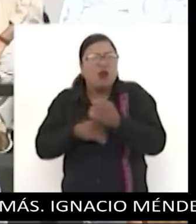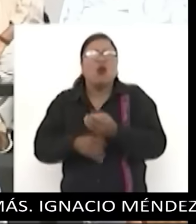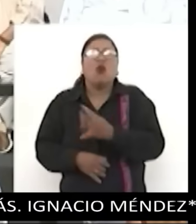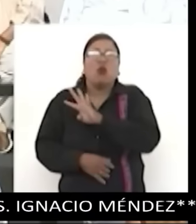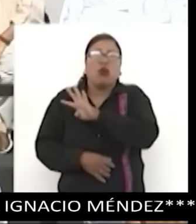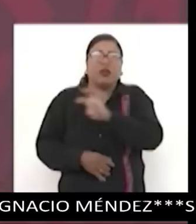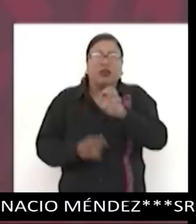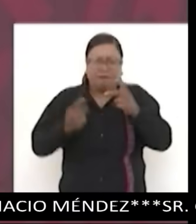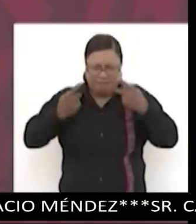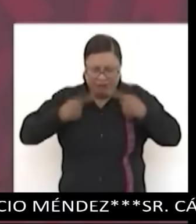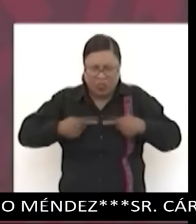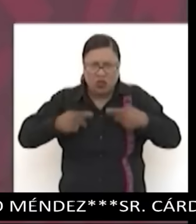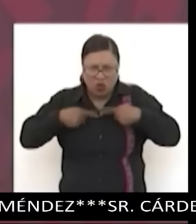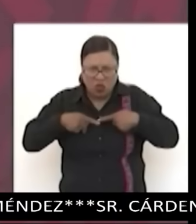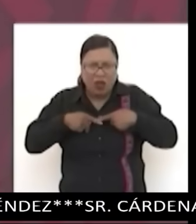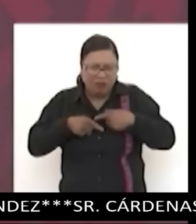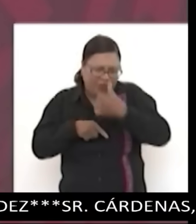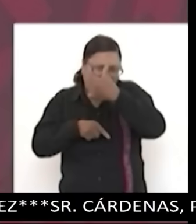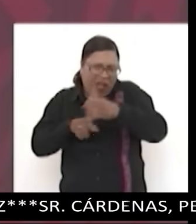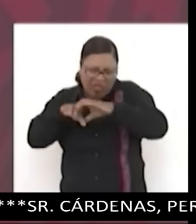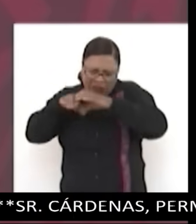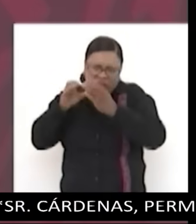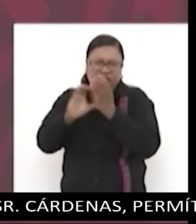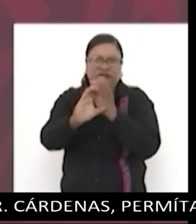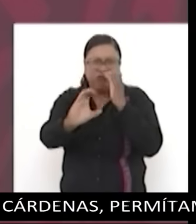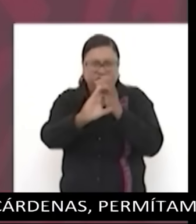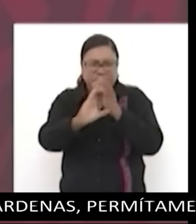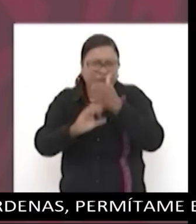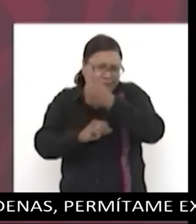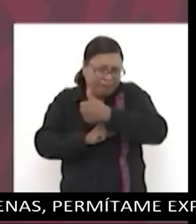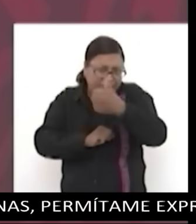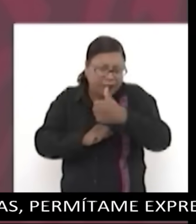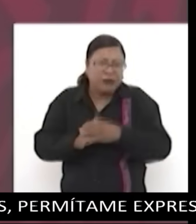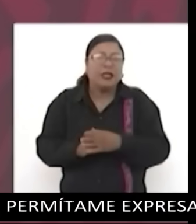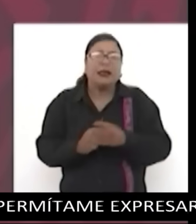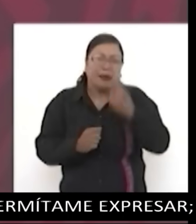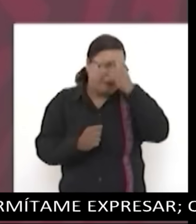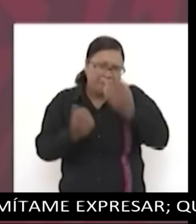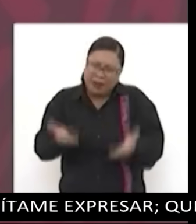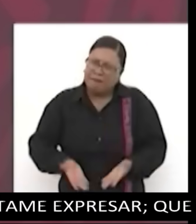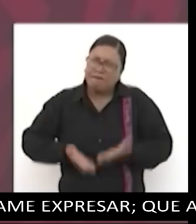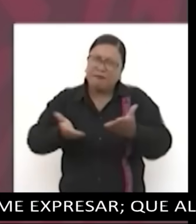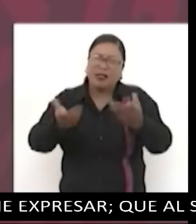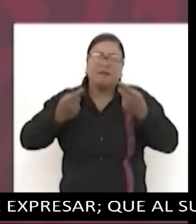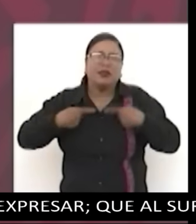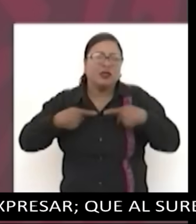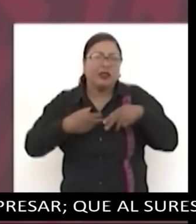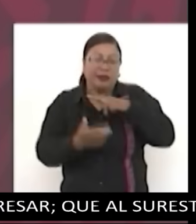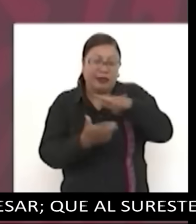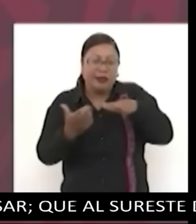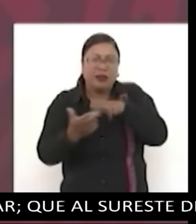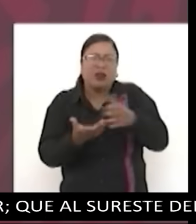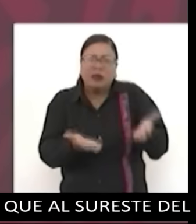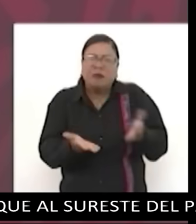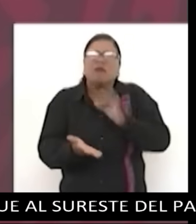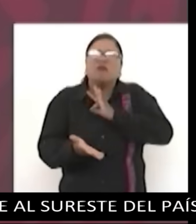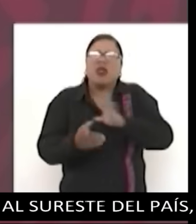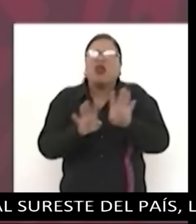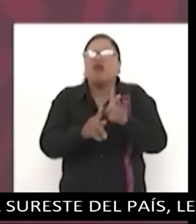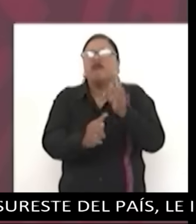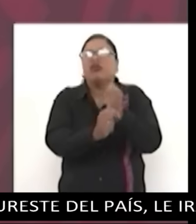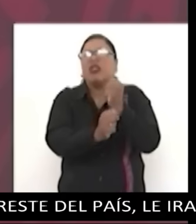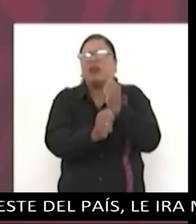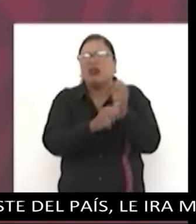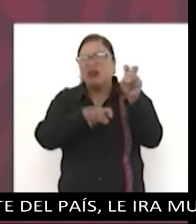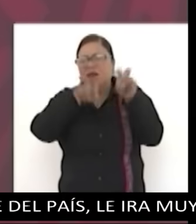400 personas por tren, devolviendo con ello a la población de esta región un medio de transporte